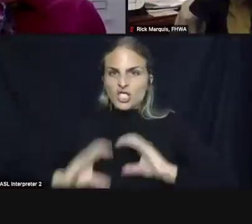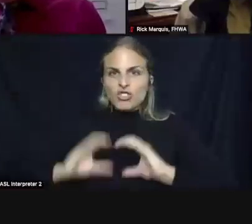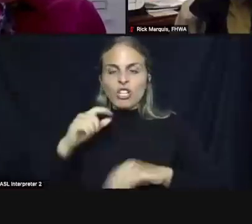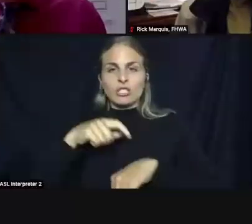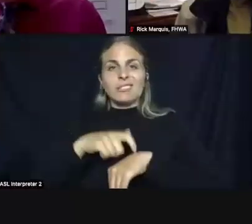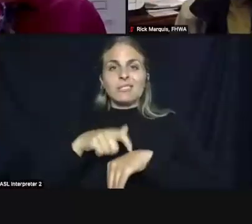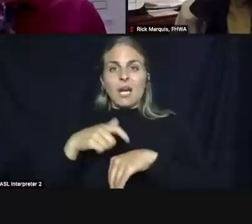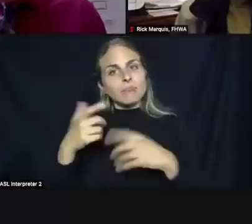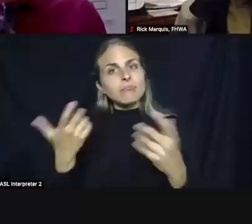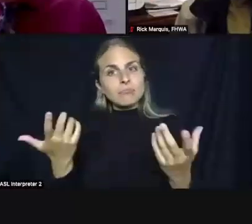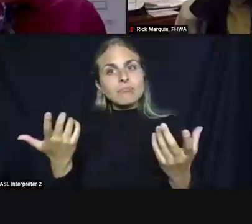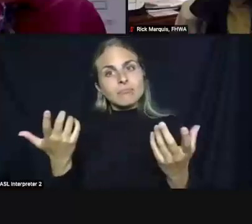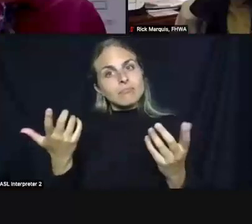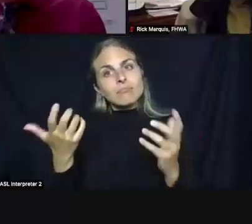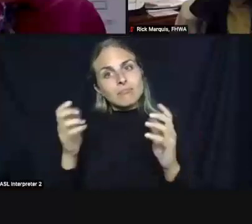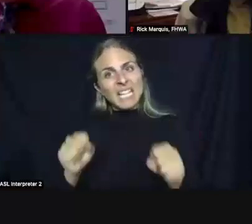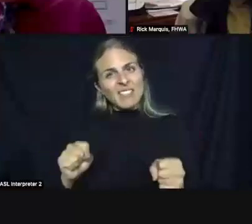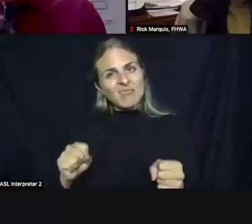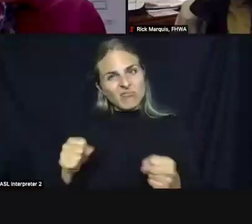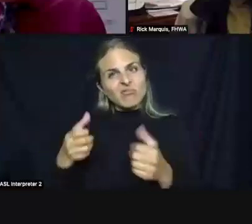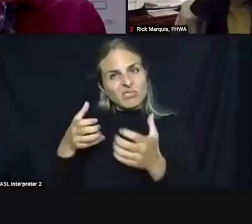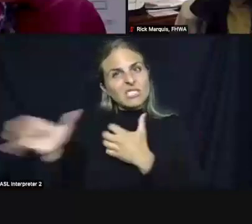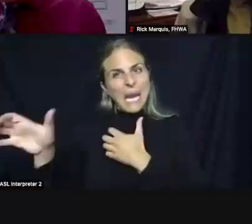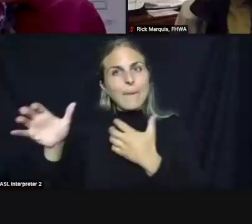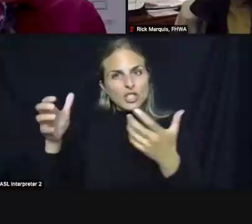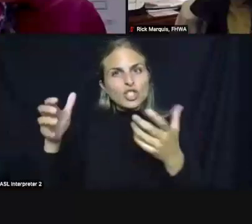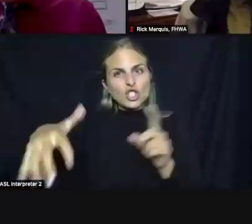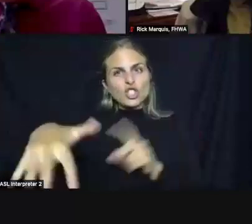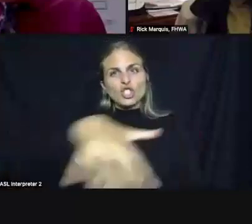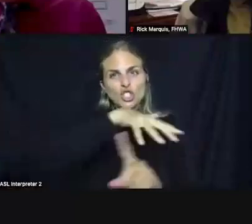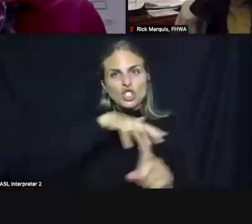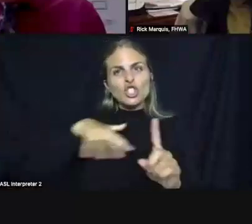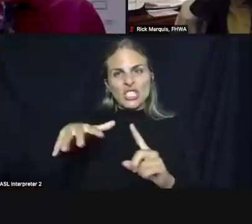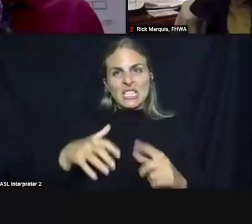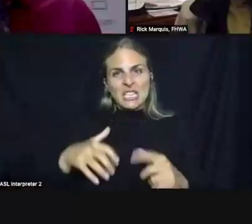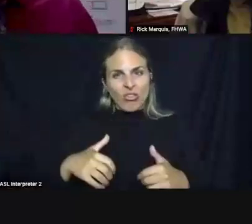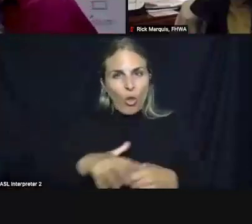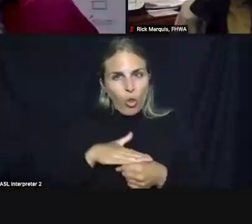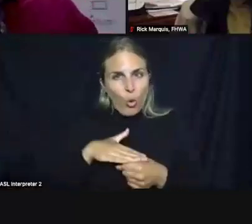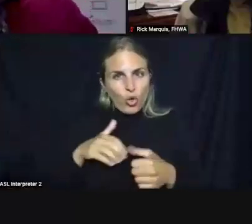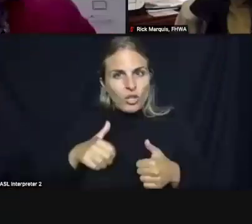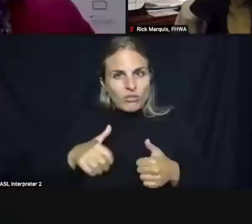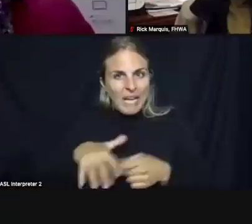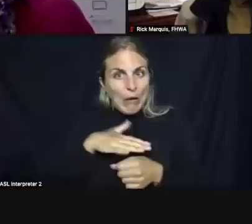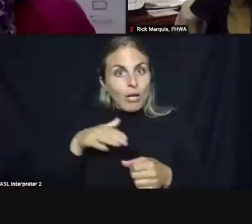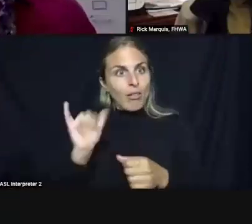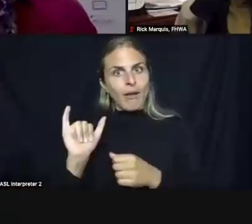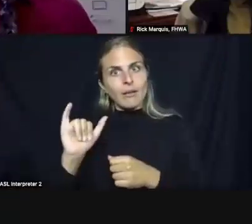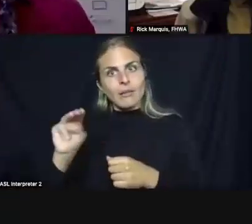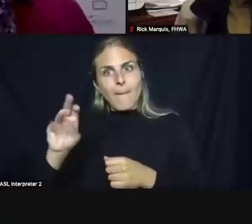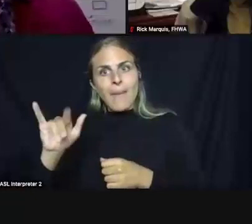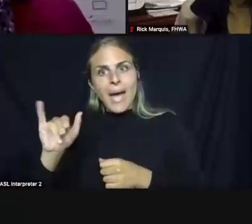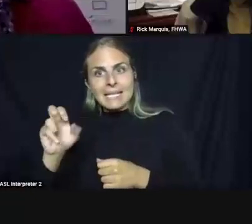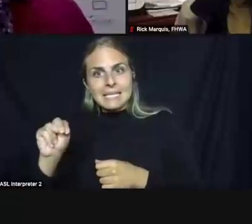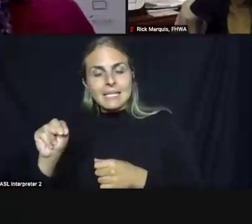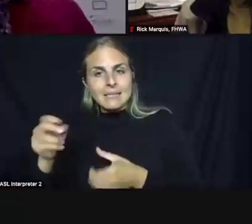contaminación durante el periodo de construcción. Puede hacer mucho daño al mes Tower,